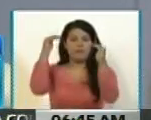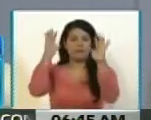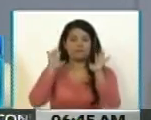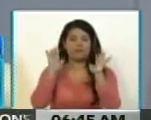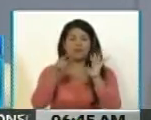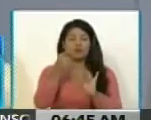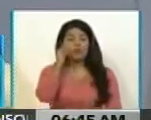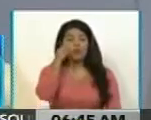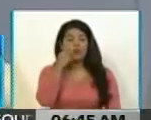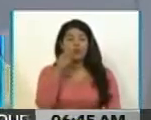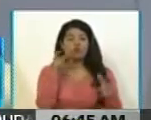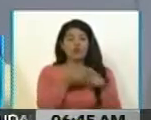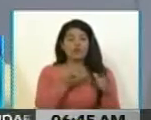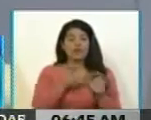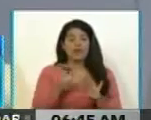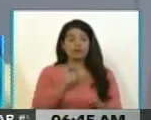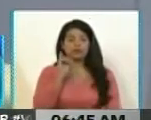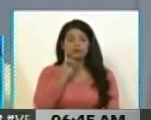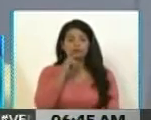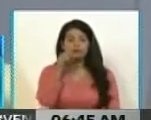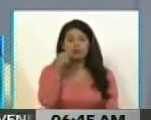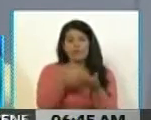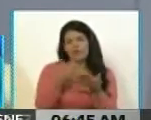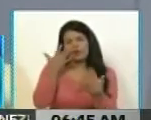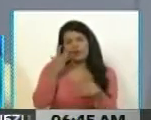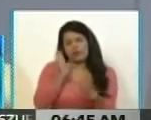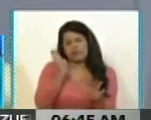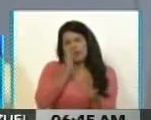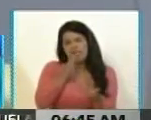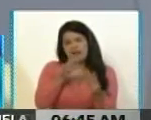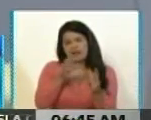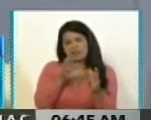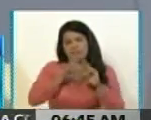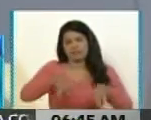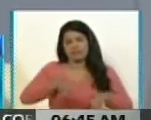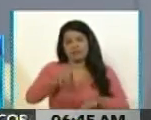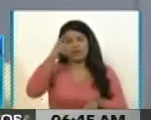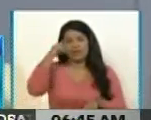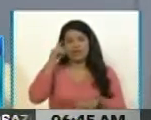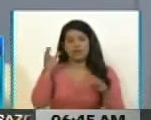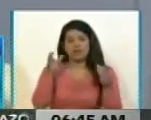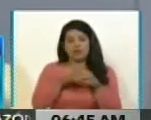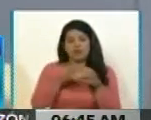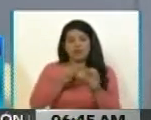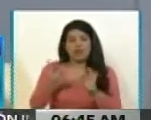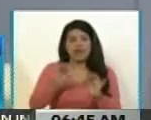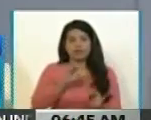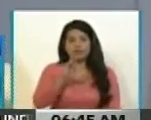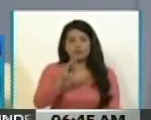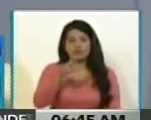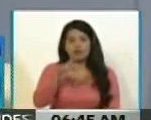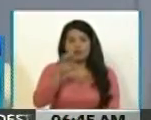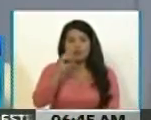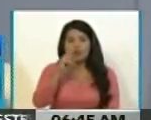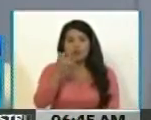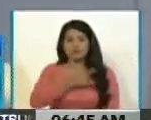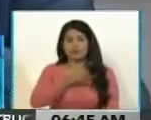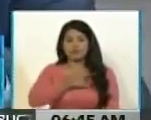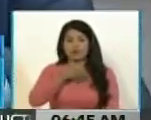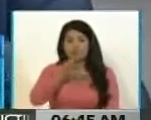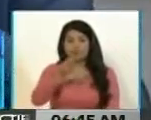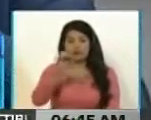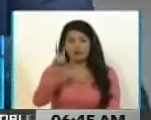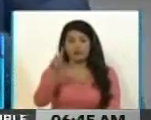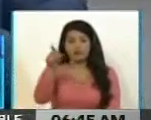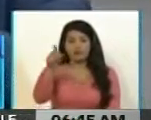agrupación de teatro que en este momento creo que lamentablemente ya no existe, el Teatro Búho de la Facultad de Ciencias de la Universidad Central de Venezuela,